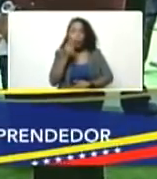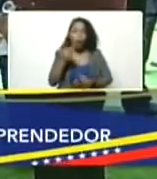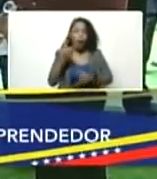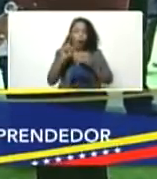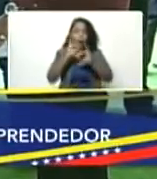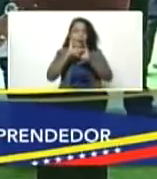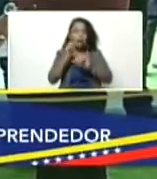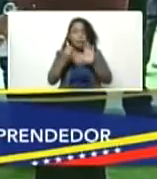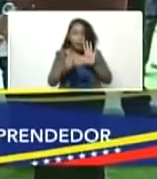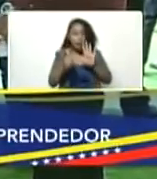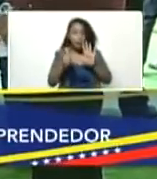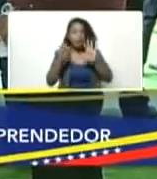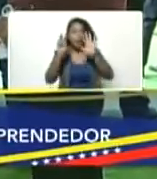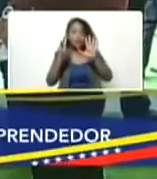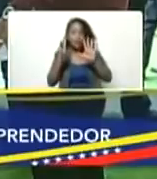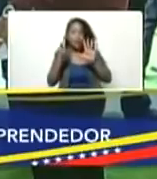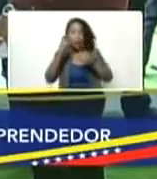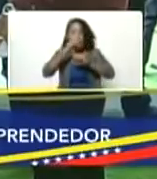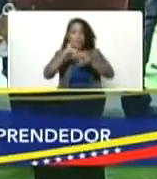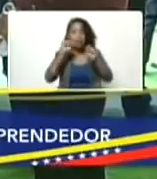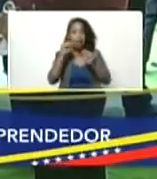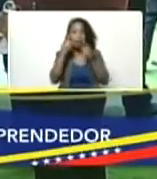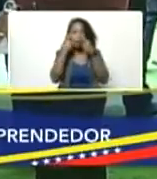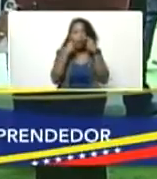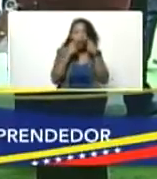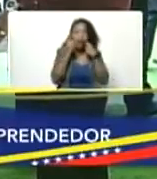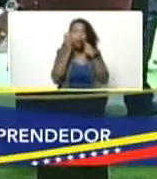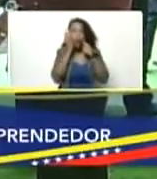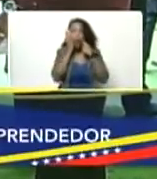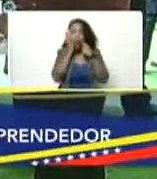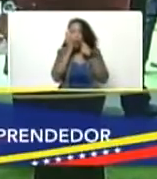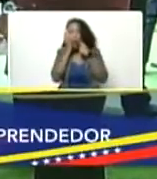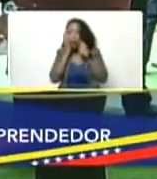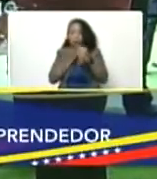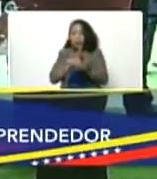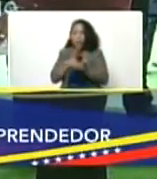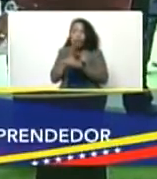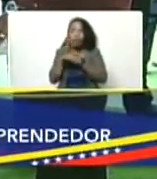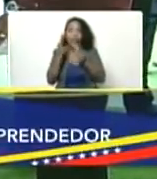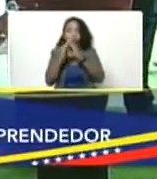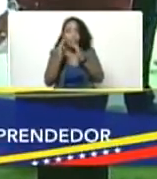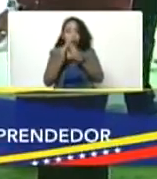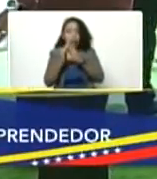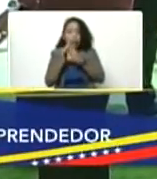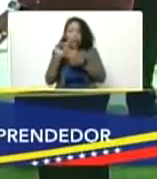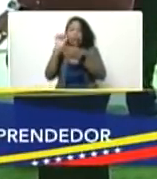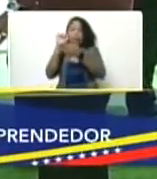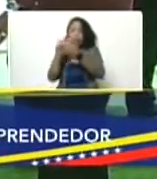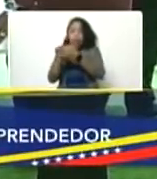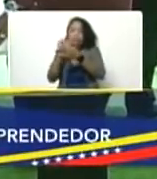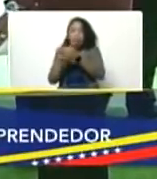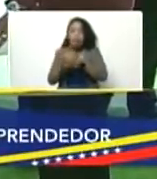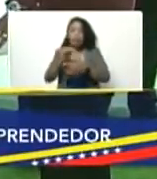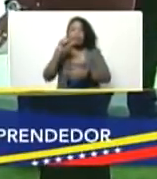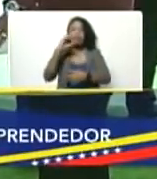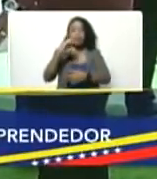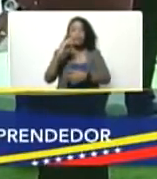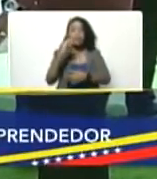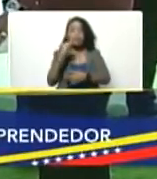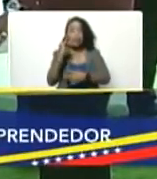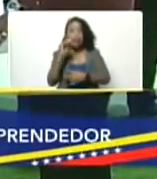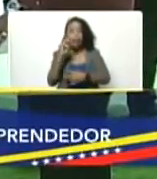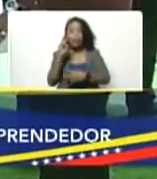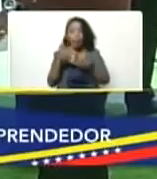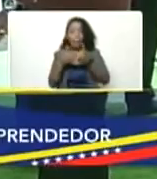a las 6, 7 de la mañana con ganas de llorar, y te vas para casa de Cindy. Cindy, Cindy, Cindy te abre